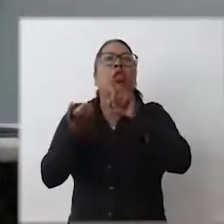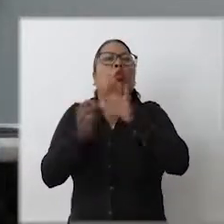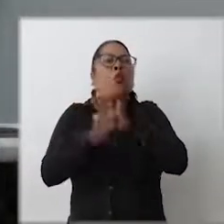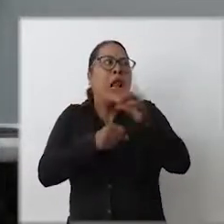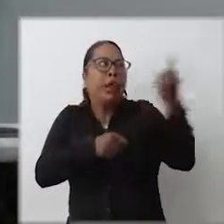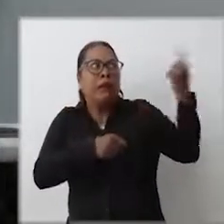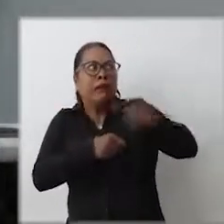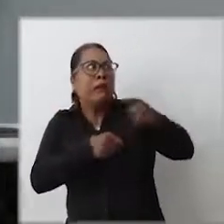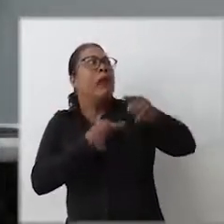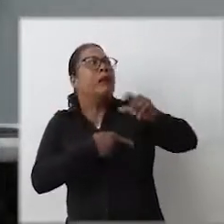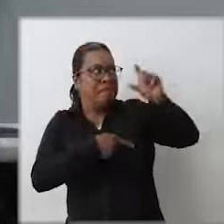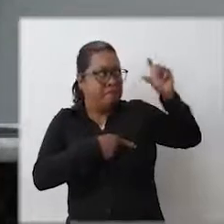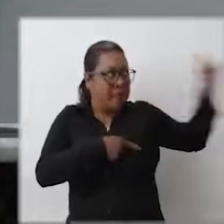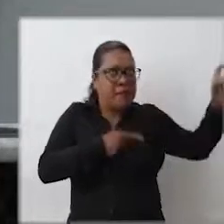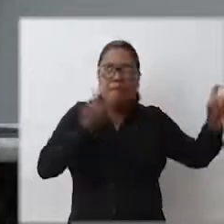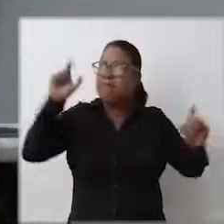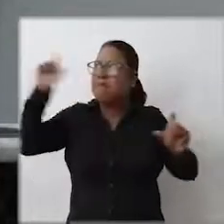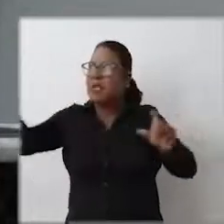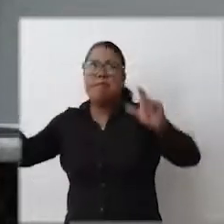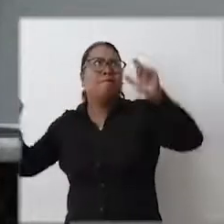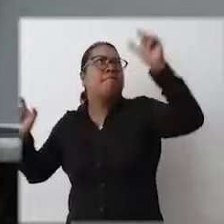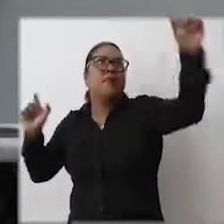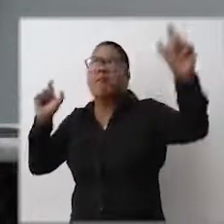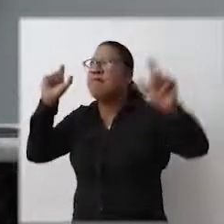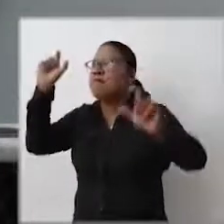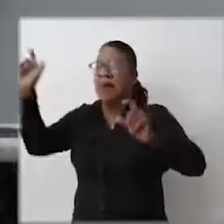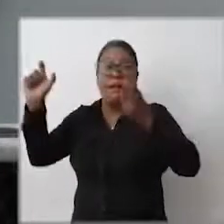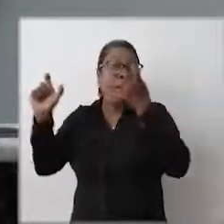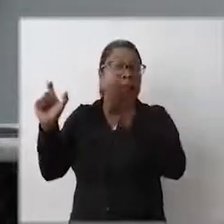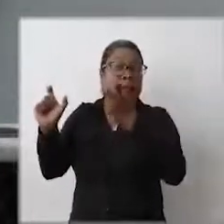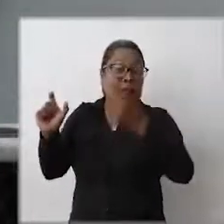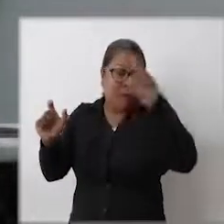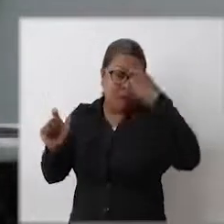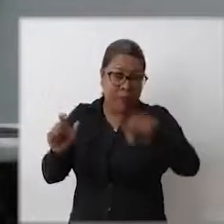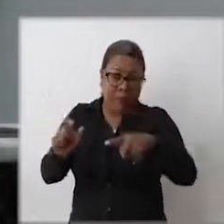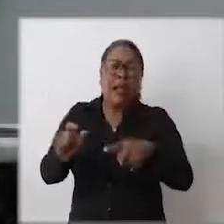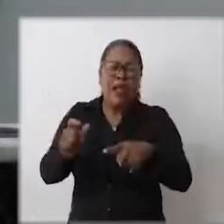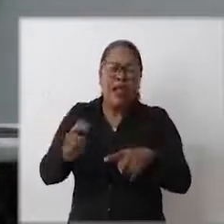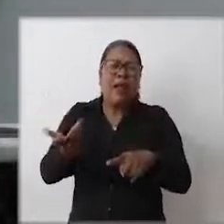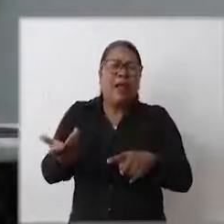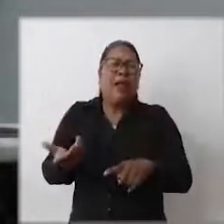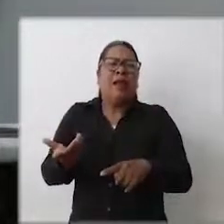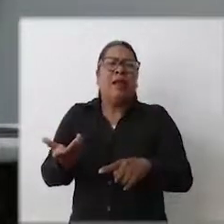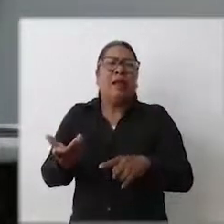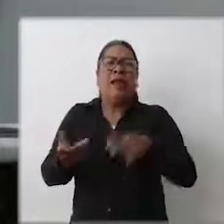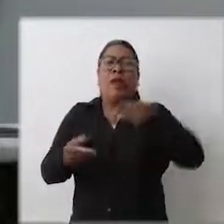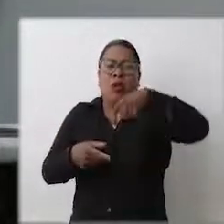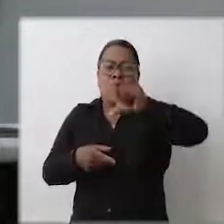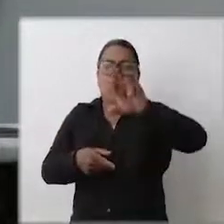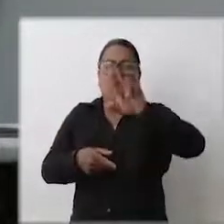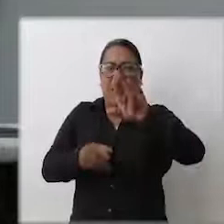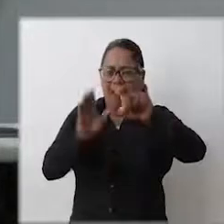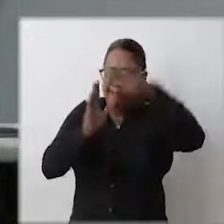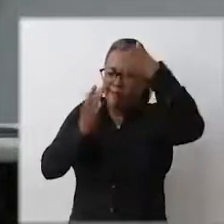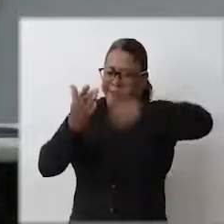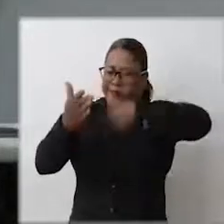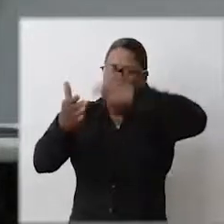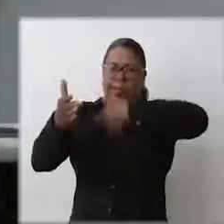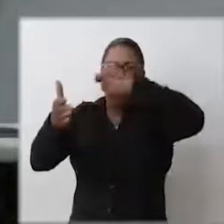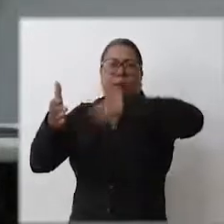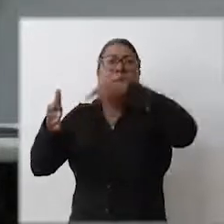códigos QR anclados en placas colocadas en cada edificio. Ese trabajo se va a empezar a